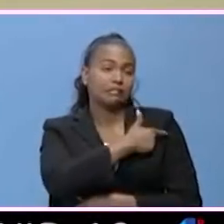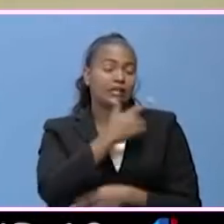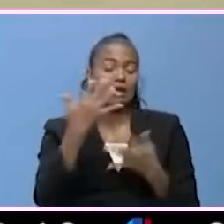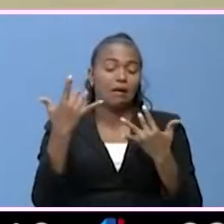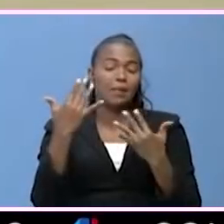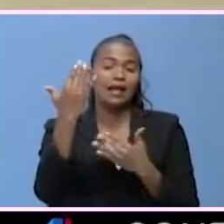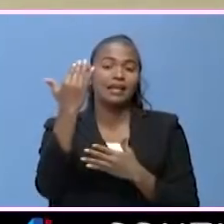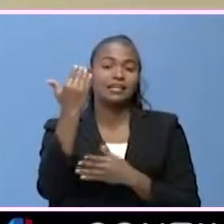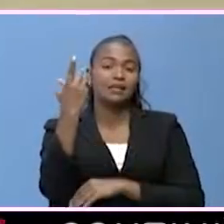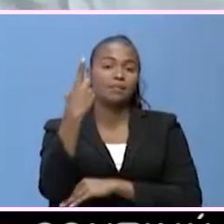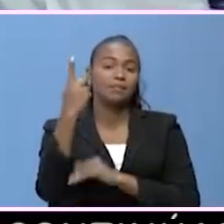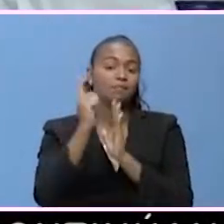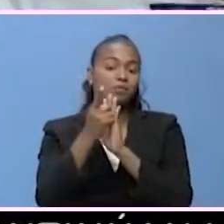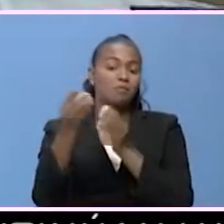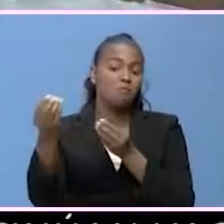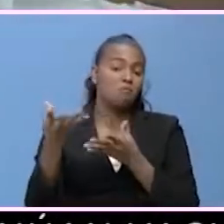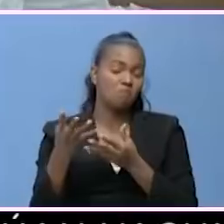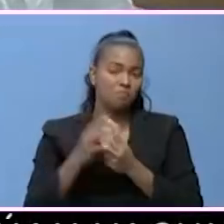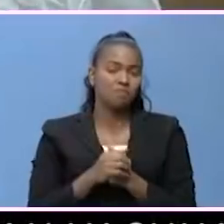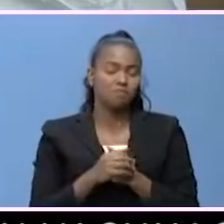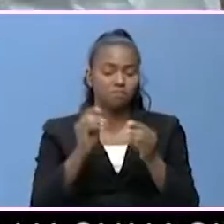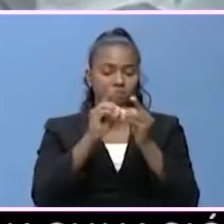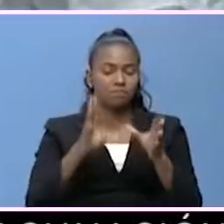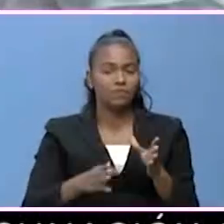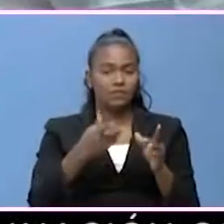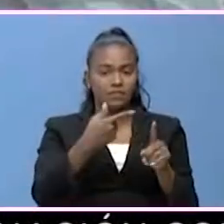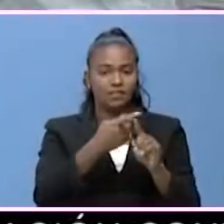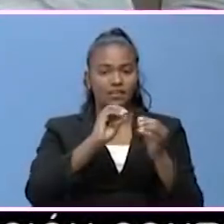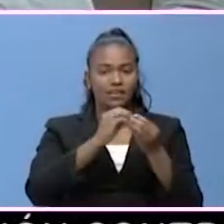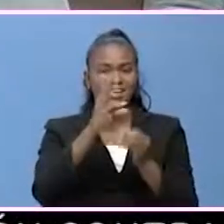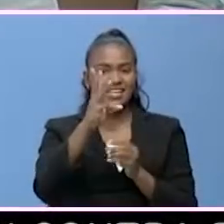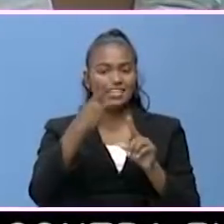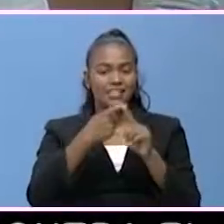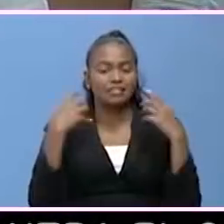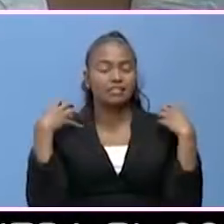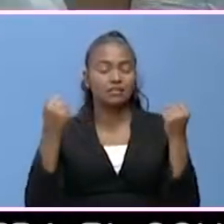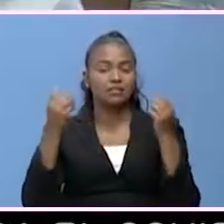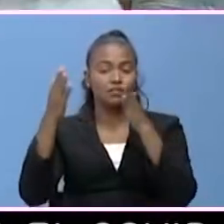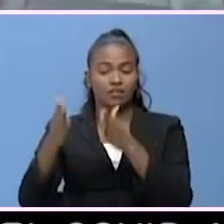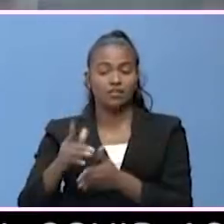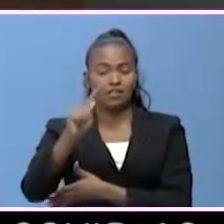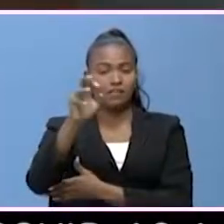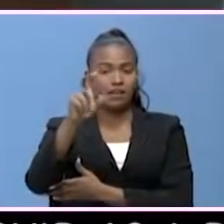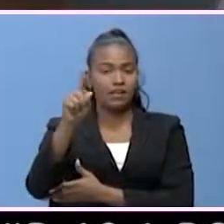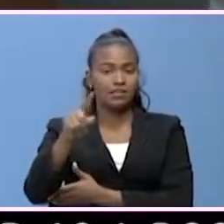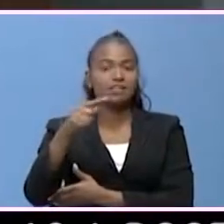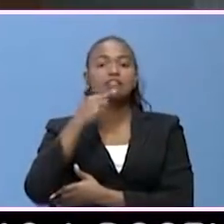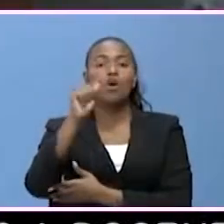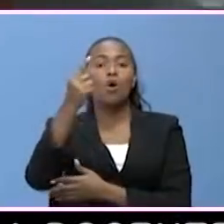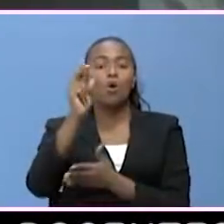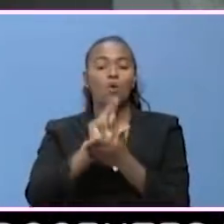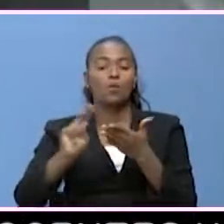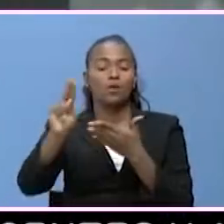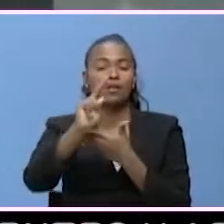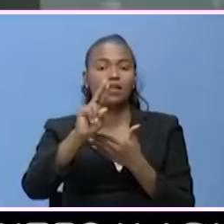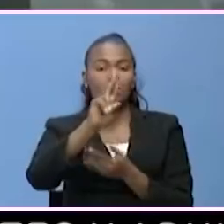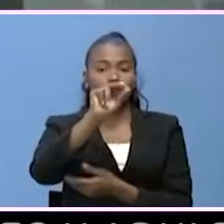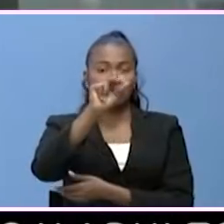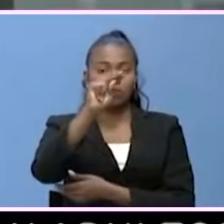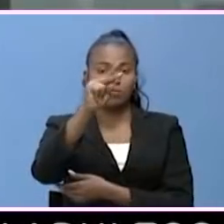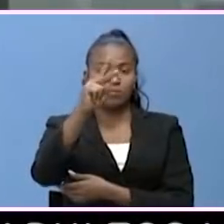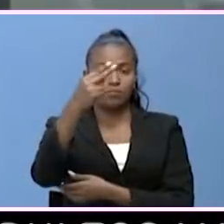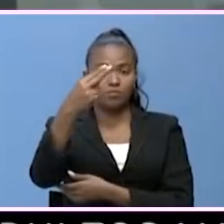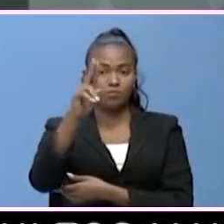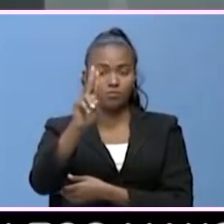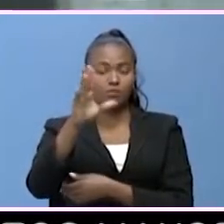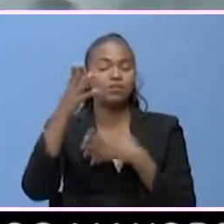los 15 minutos que me dijeron. La directora del Área 6 de Salud, María Isabel Taveras, informó que solamente en la Universidad Pedro Enrique Sureña